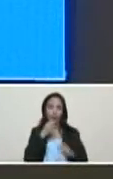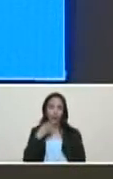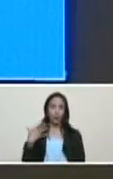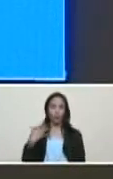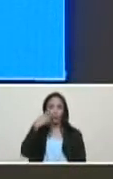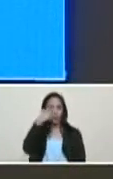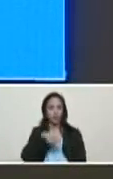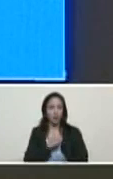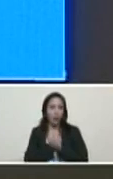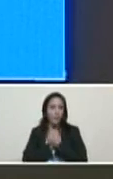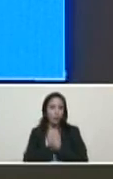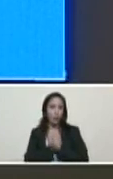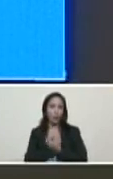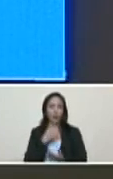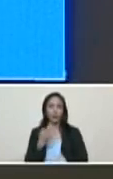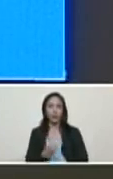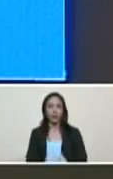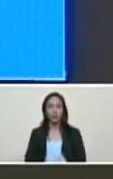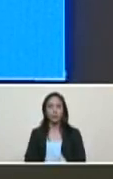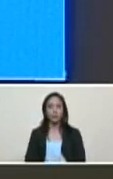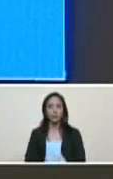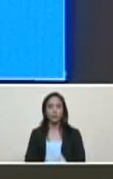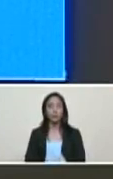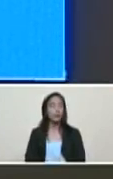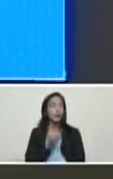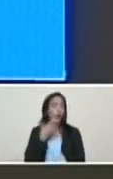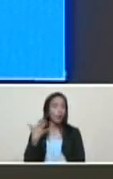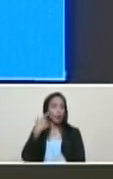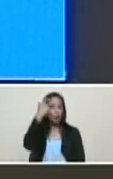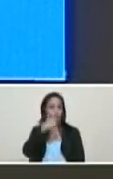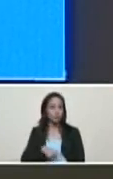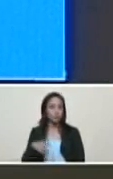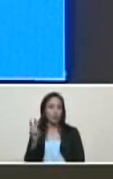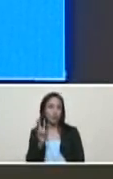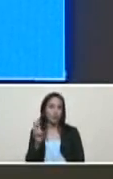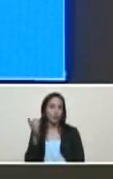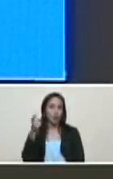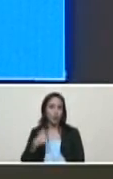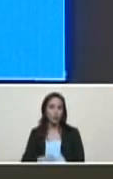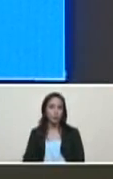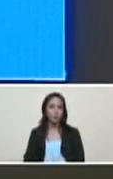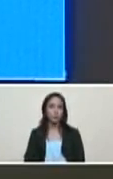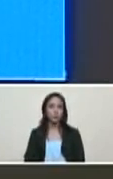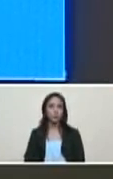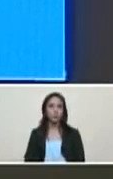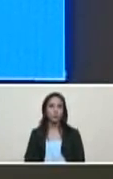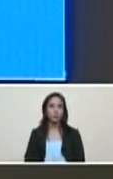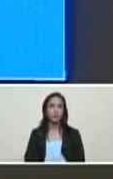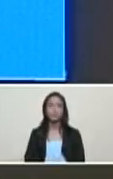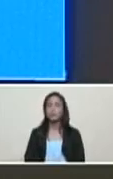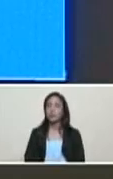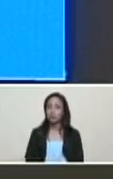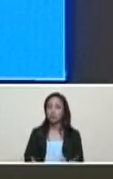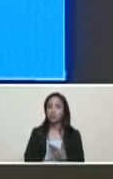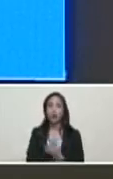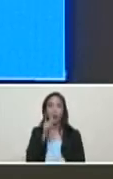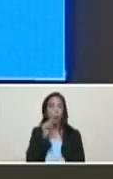ese amor y ese orgullo de ser venezolanos, de ser